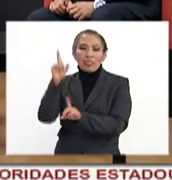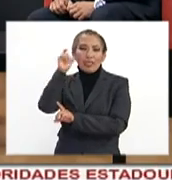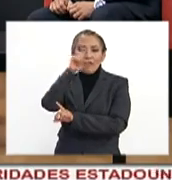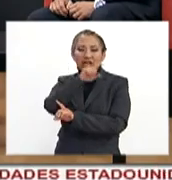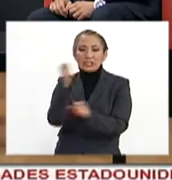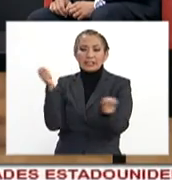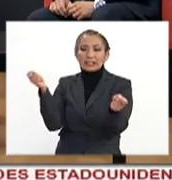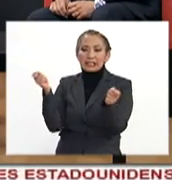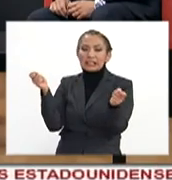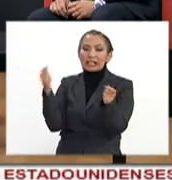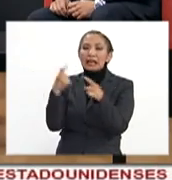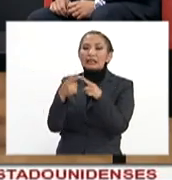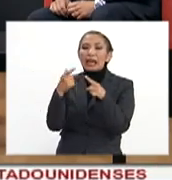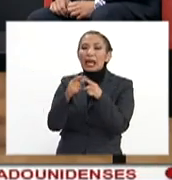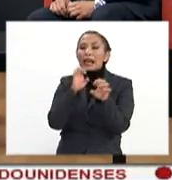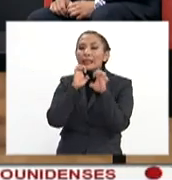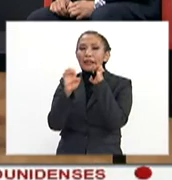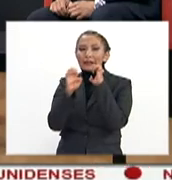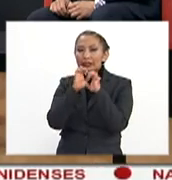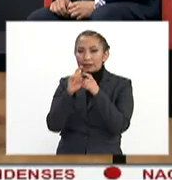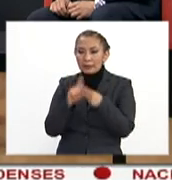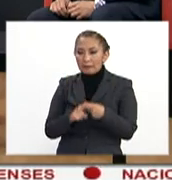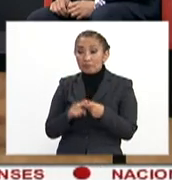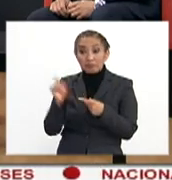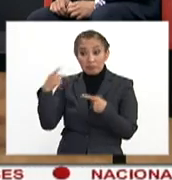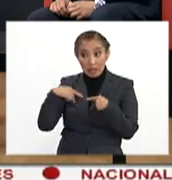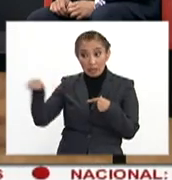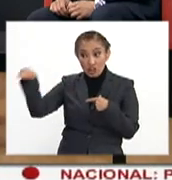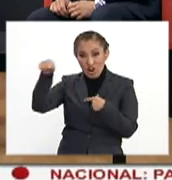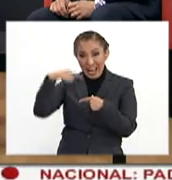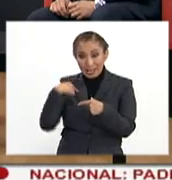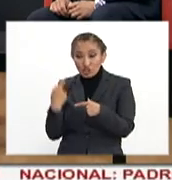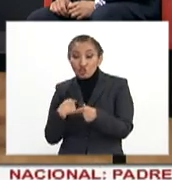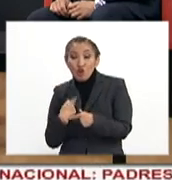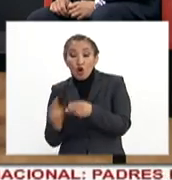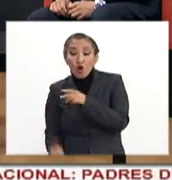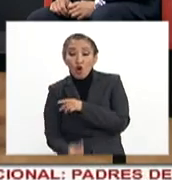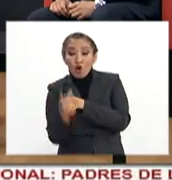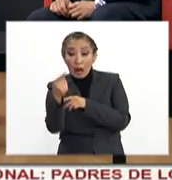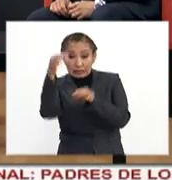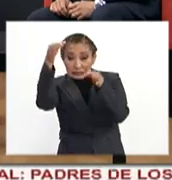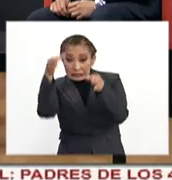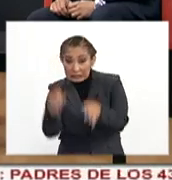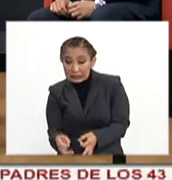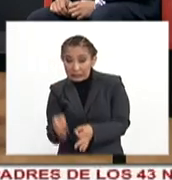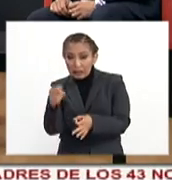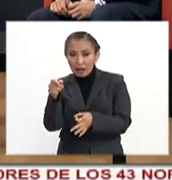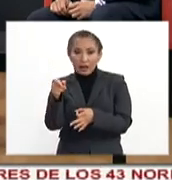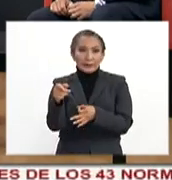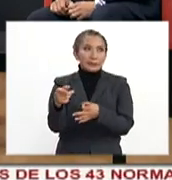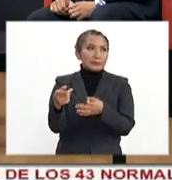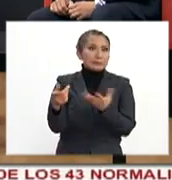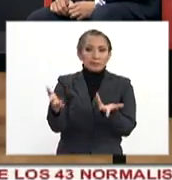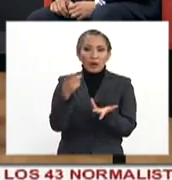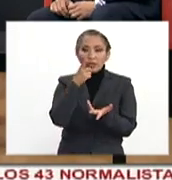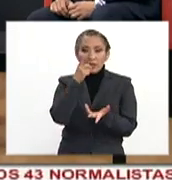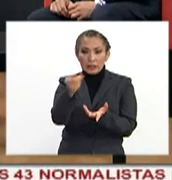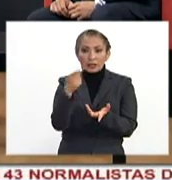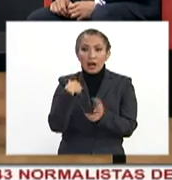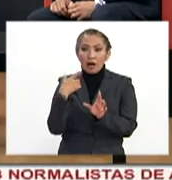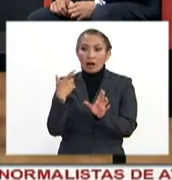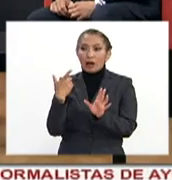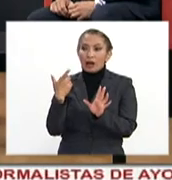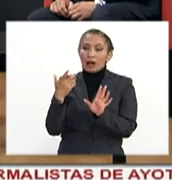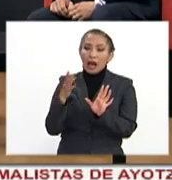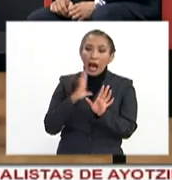difícil controlar a quién se está entrevistando. Claro. Si la gente que se está entrevistando es, o por lo menos no dice que tengan un